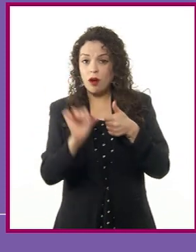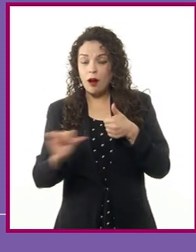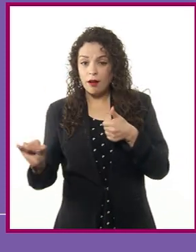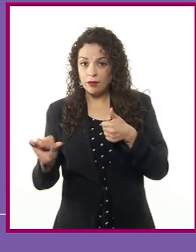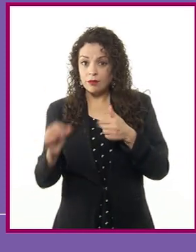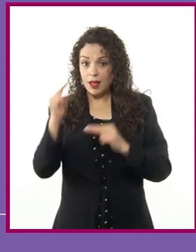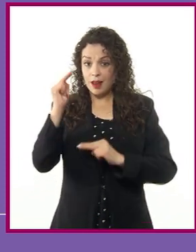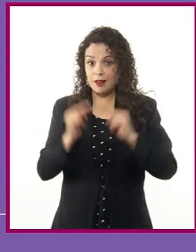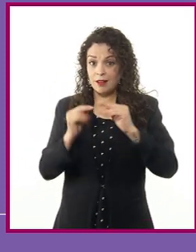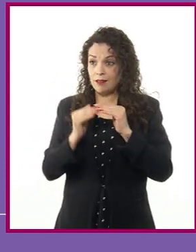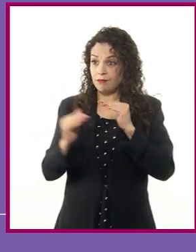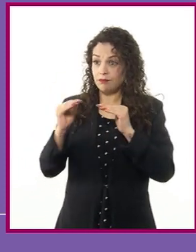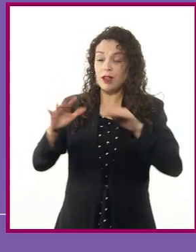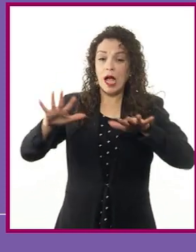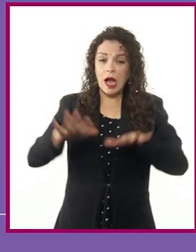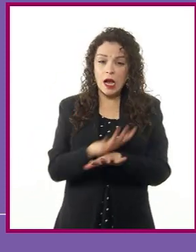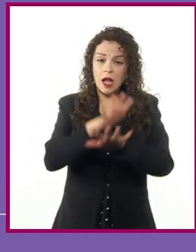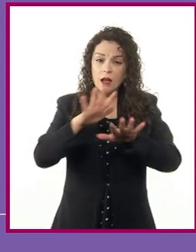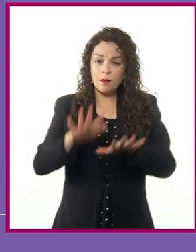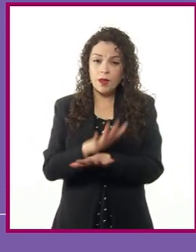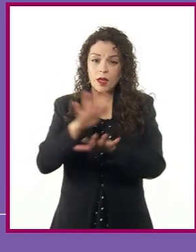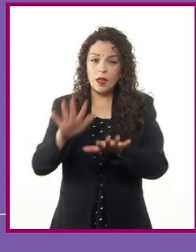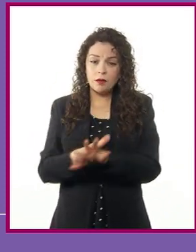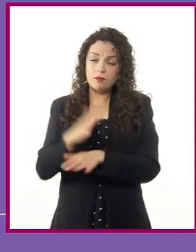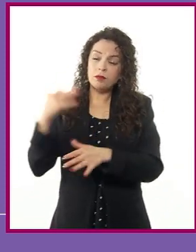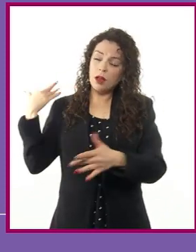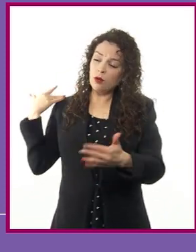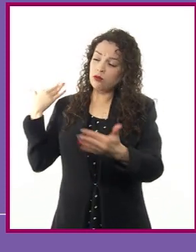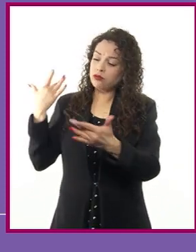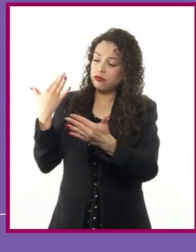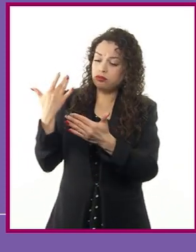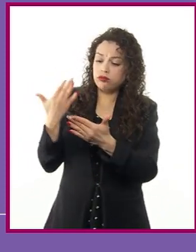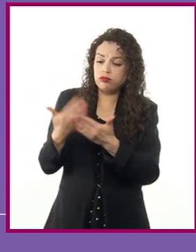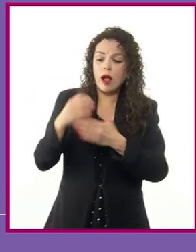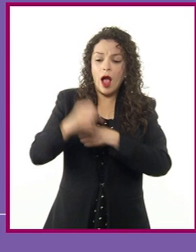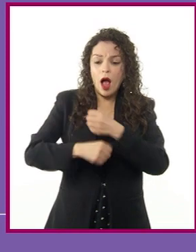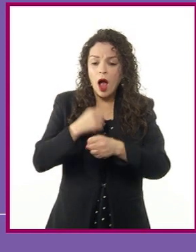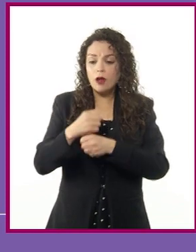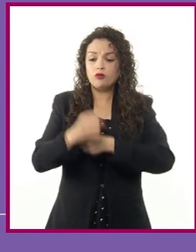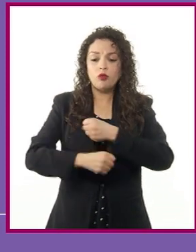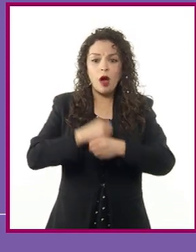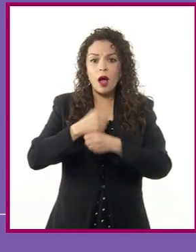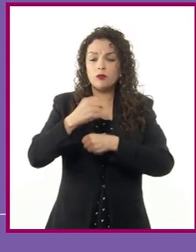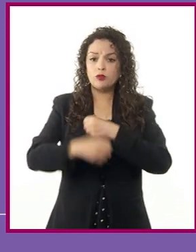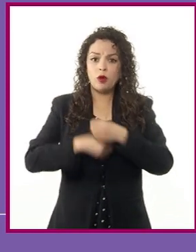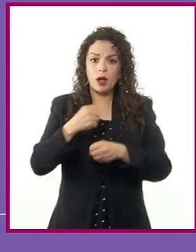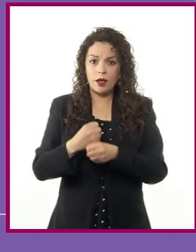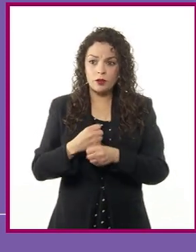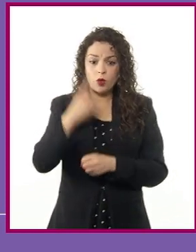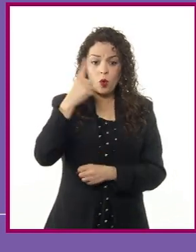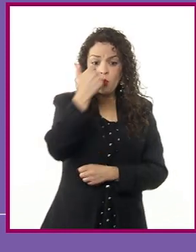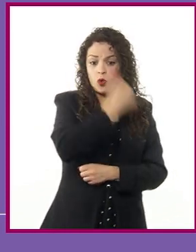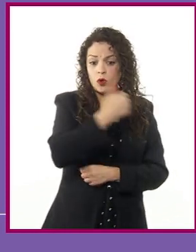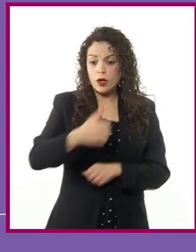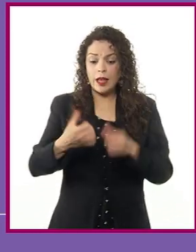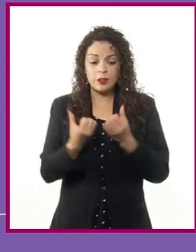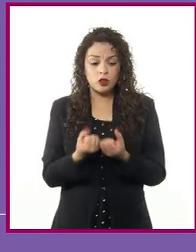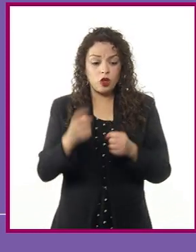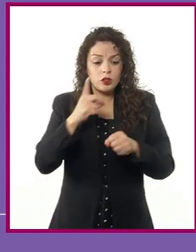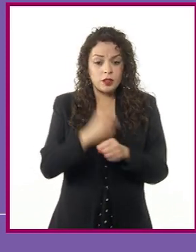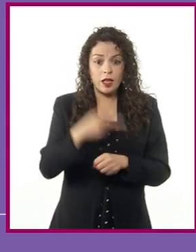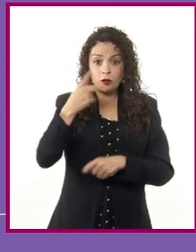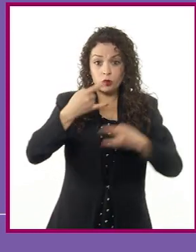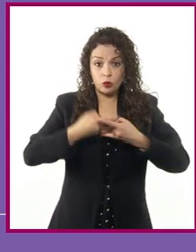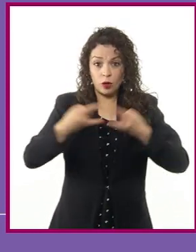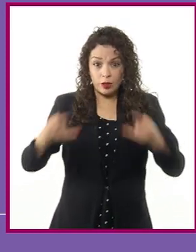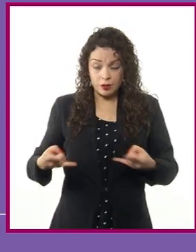se van transformando a lo largo del tiempo. Cada sociedad desarrolla a lo largo de su